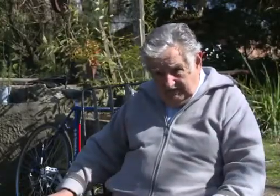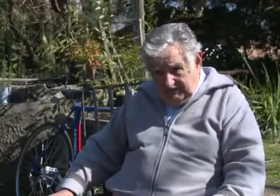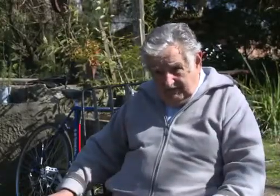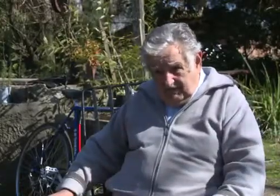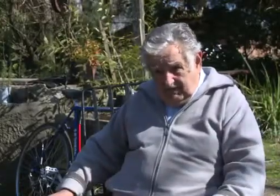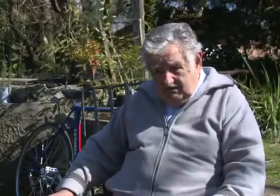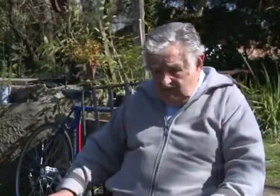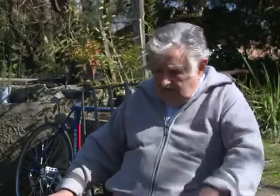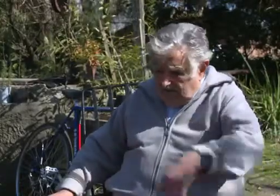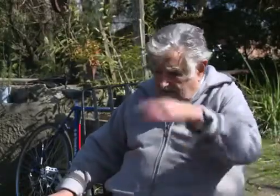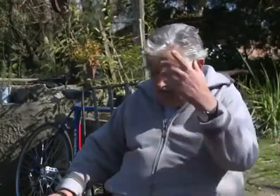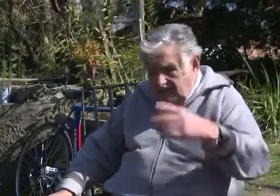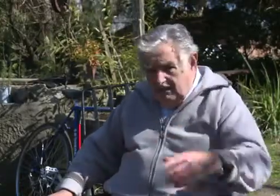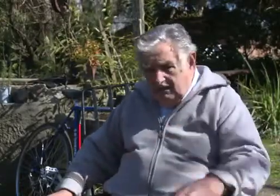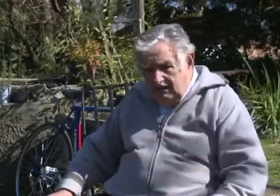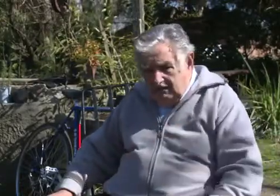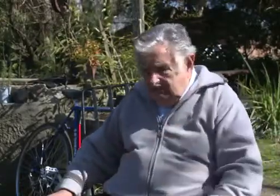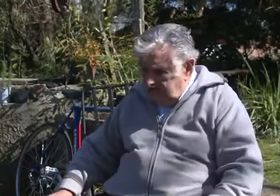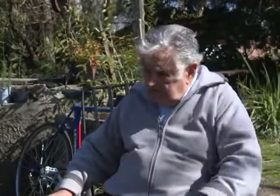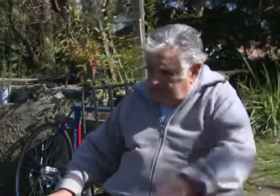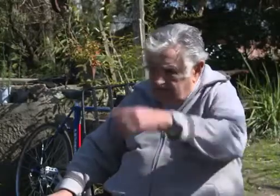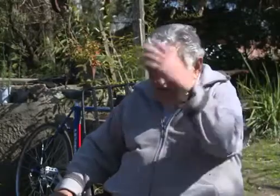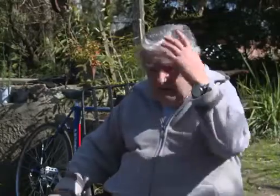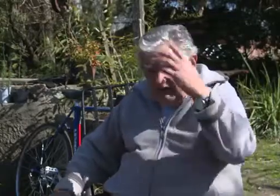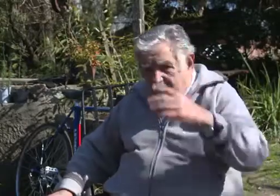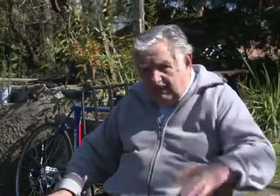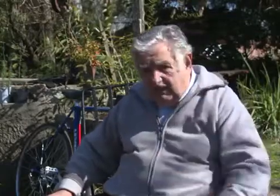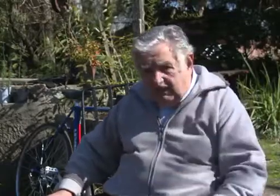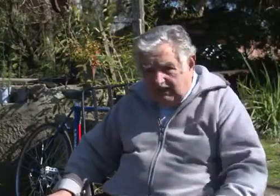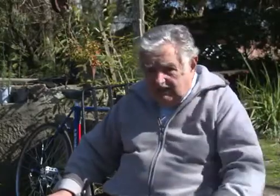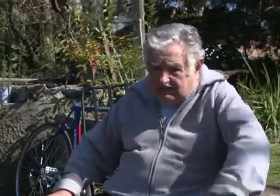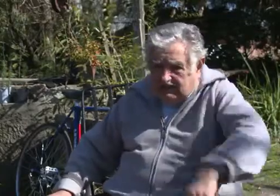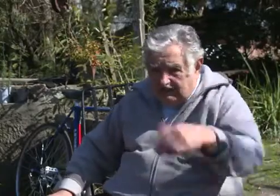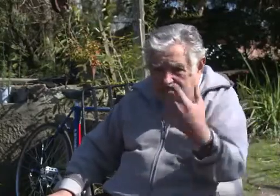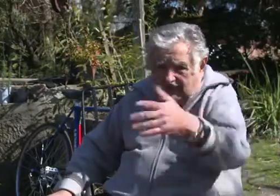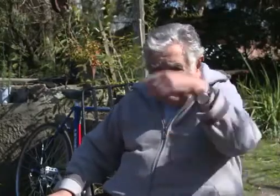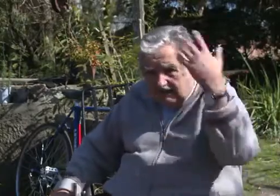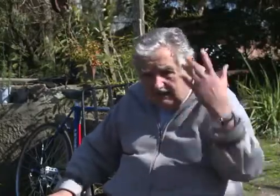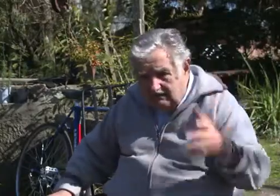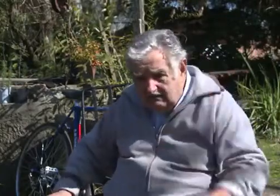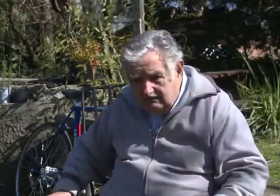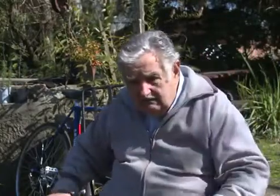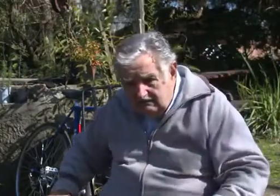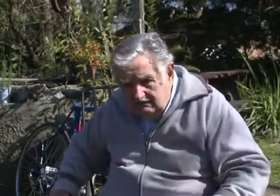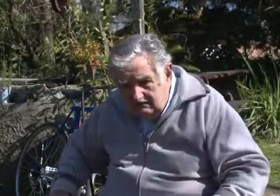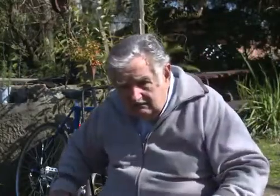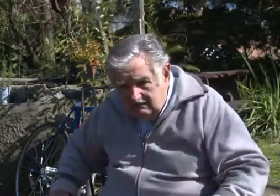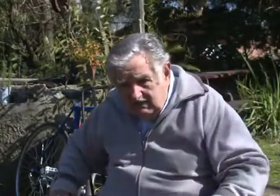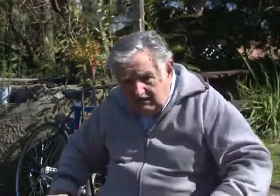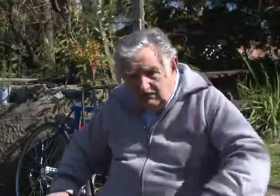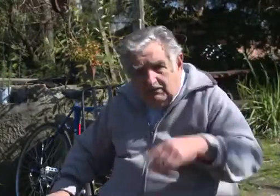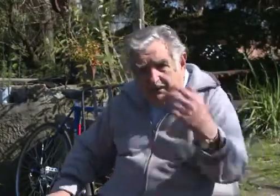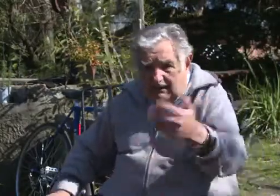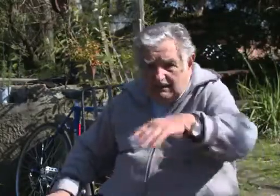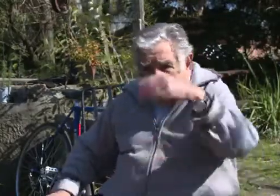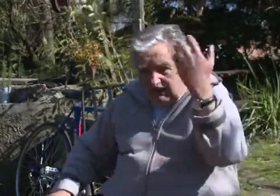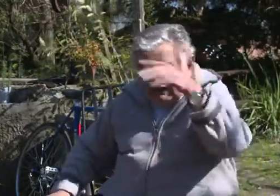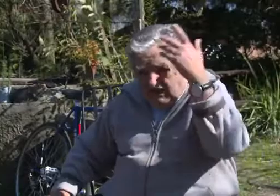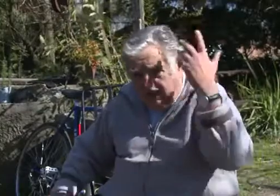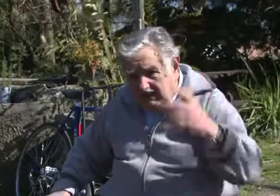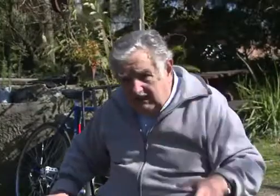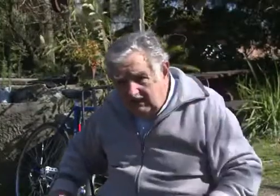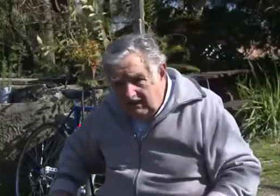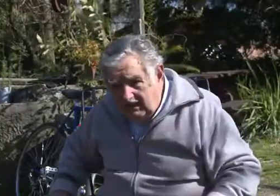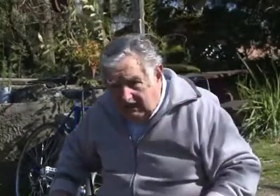Con las propiedades curativas, las paletillas sí, del dolor. Es una planta que se las trae. Es una planta que se